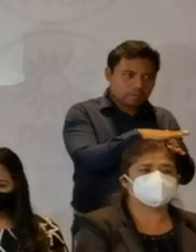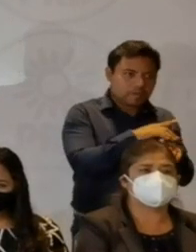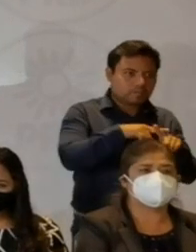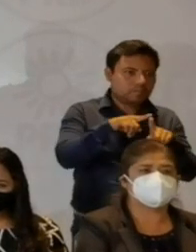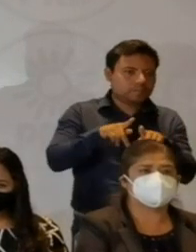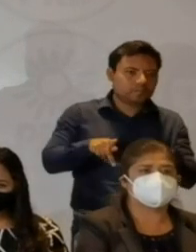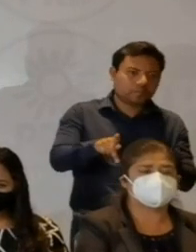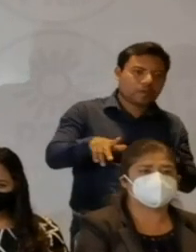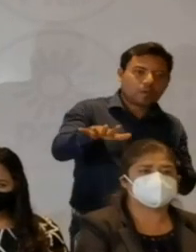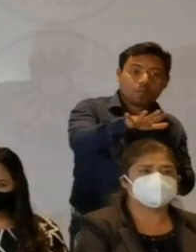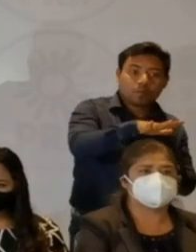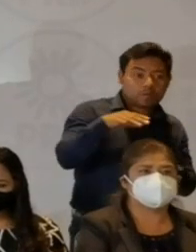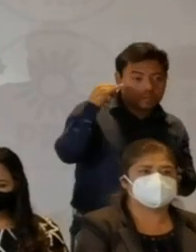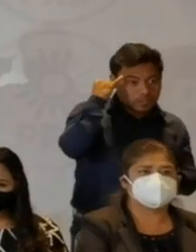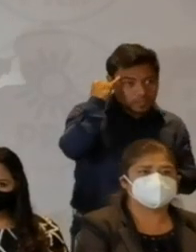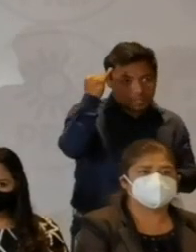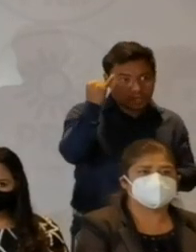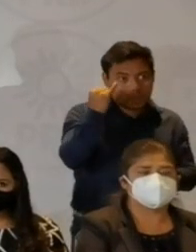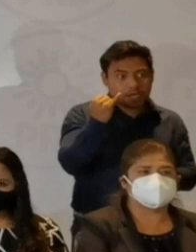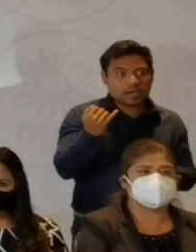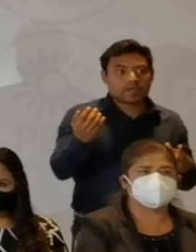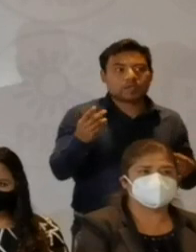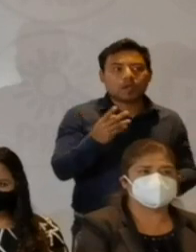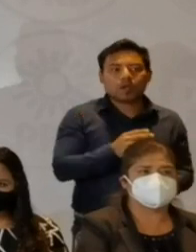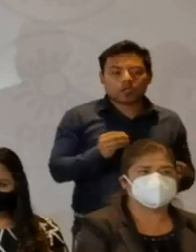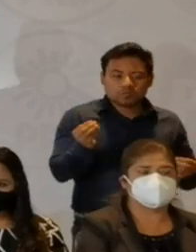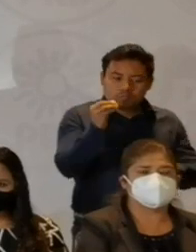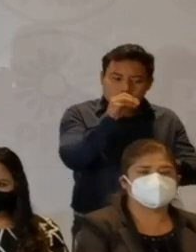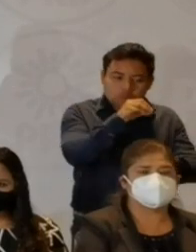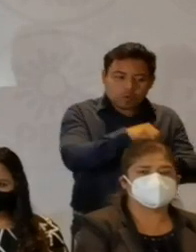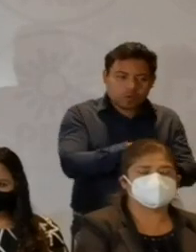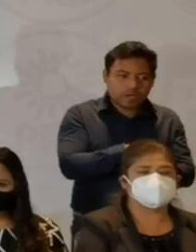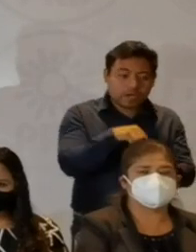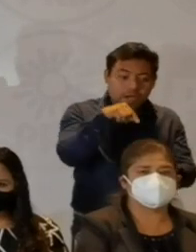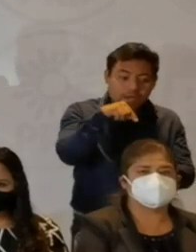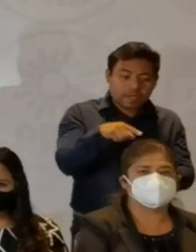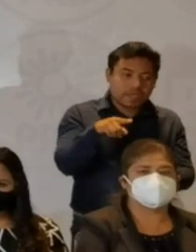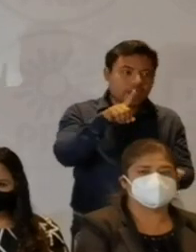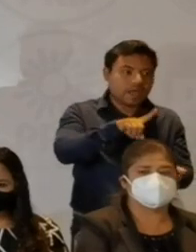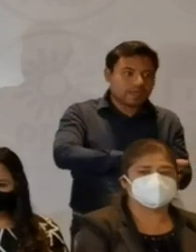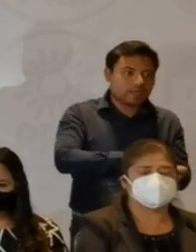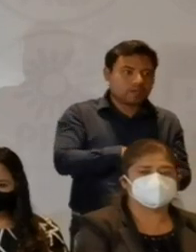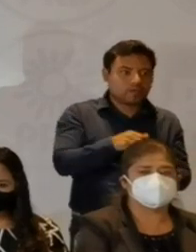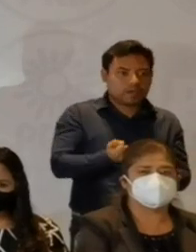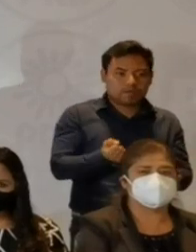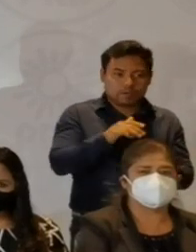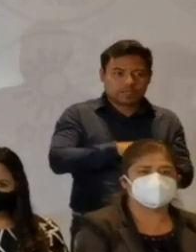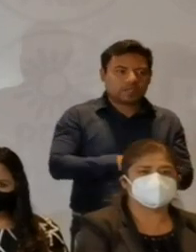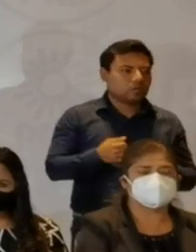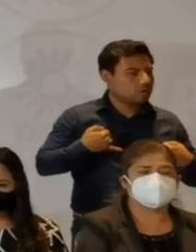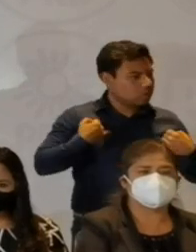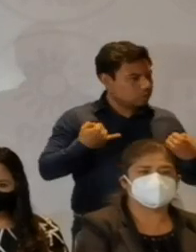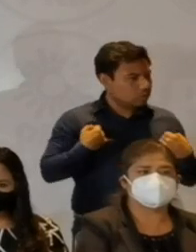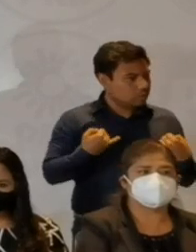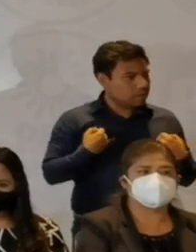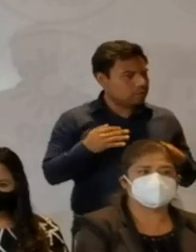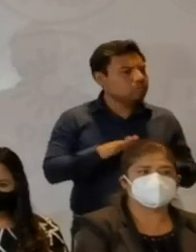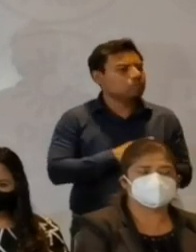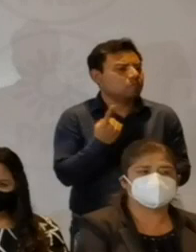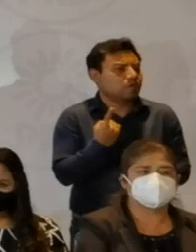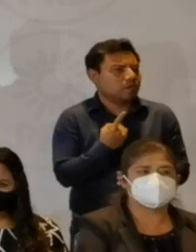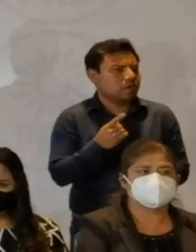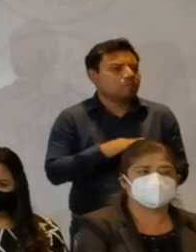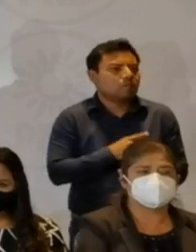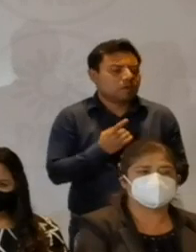indígenas y afros, es precisamente poner en el centro de esta administración a los jóvenes. ¿Por qué? Porque